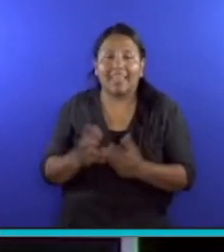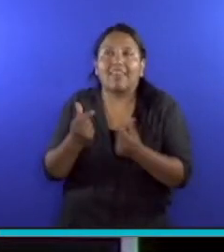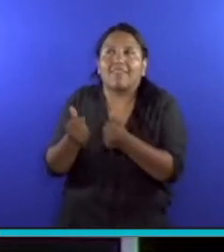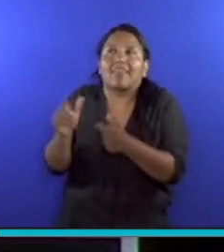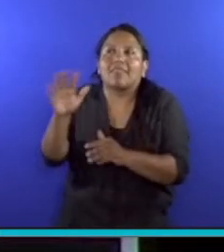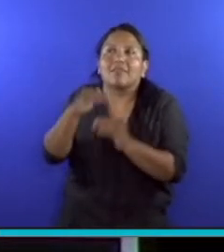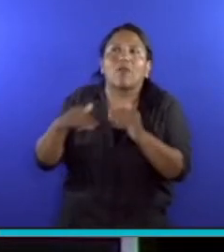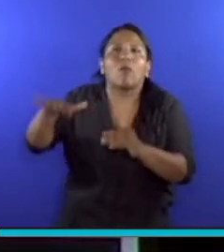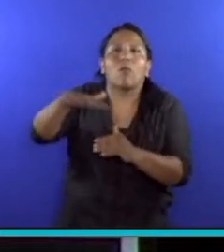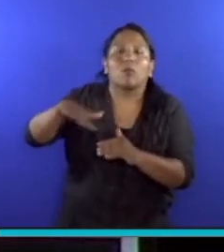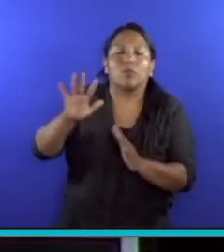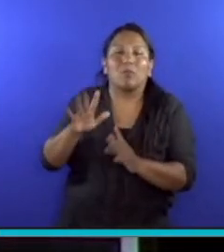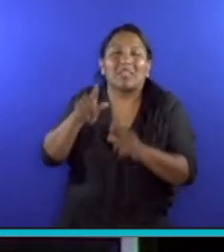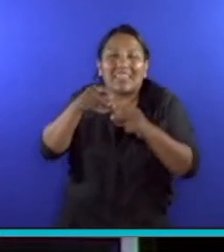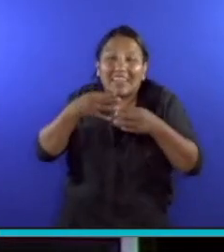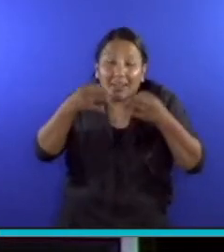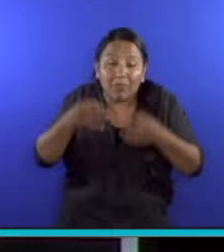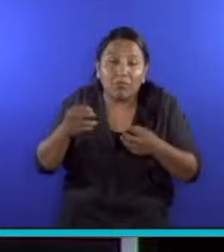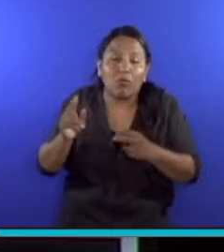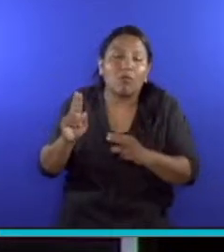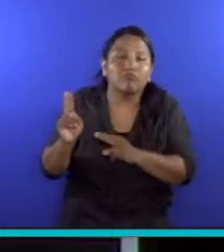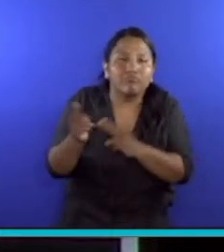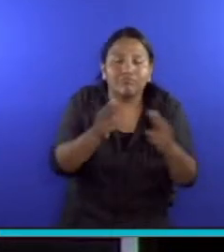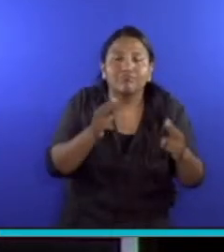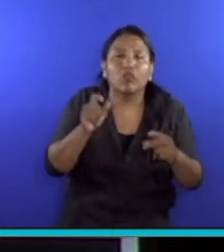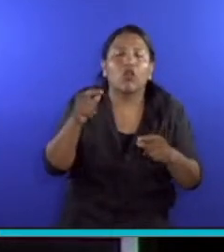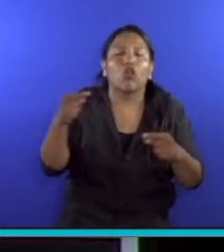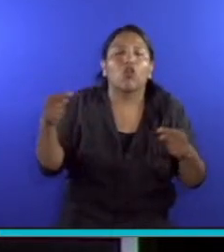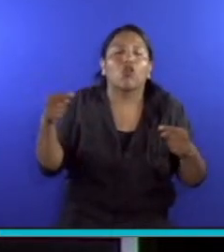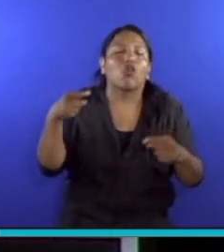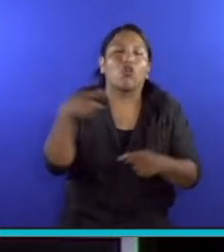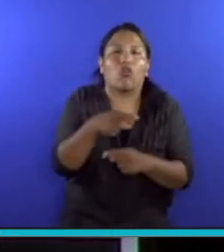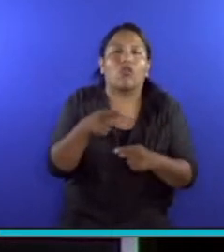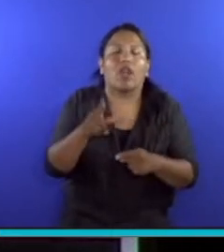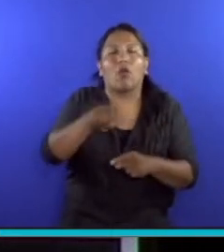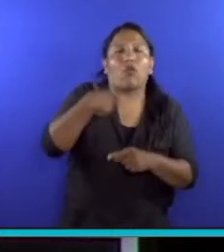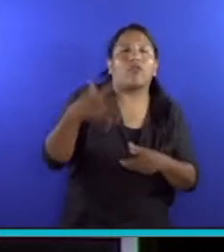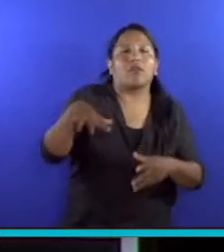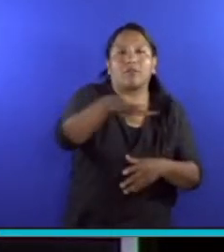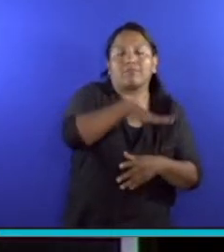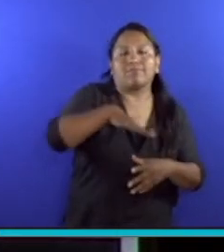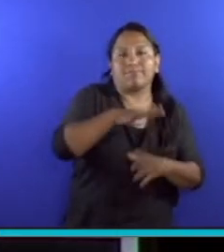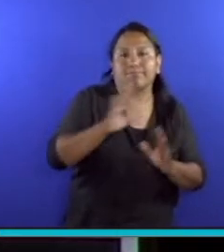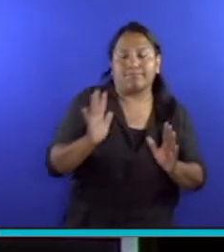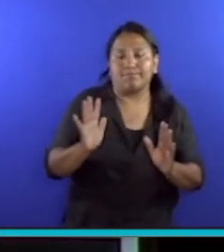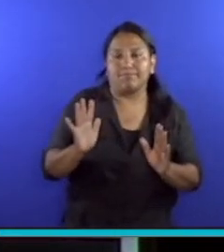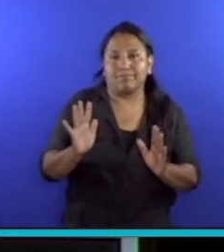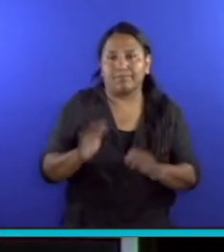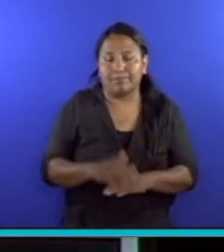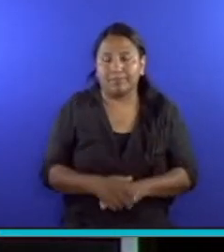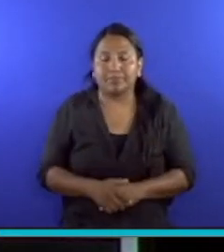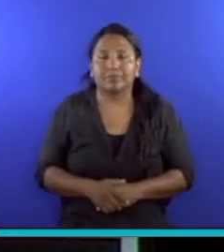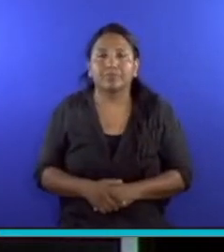un genocidio de clase. Y hay que decirlo, y hay que decirlo.